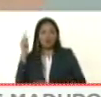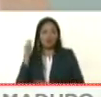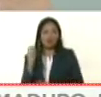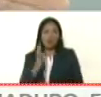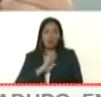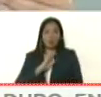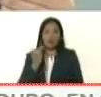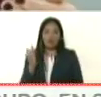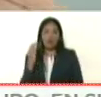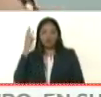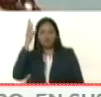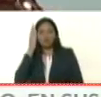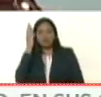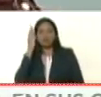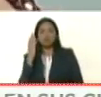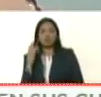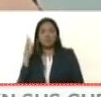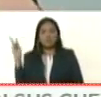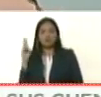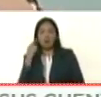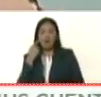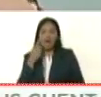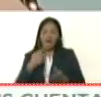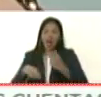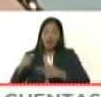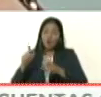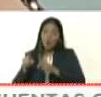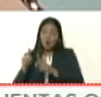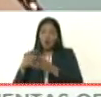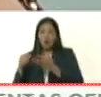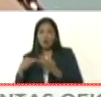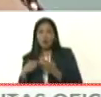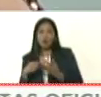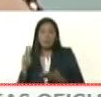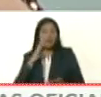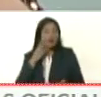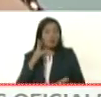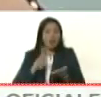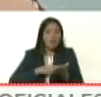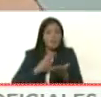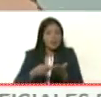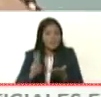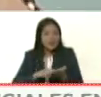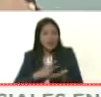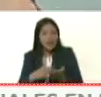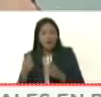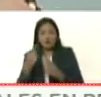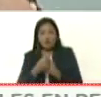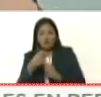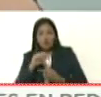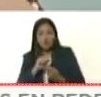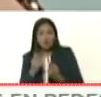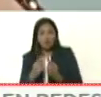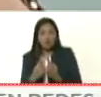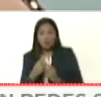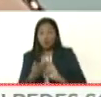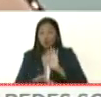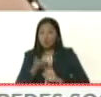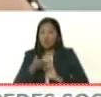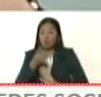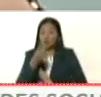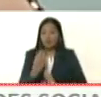venezolano, con ciencia venezolana, esos productos que usted mostró, como es la mermelada de plátano, que es enriquecida con hierro, muy